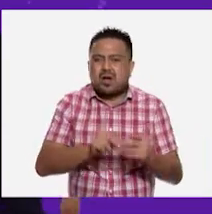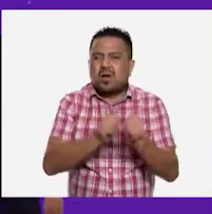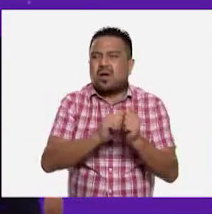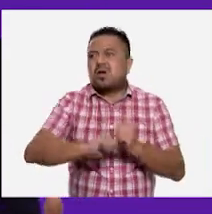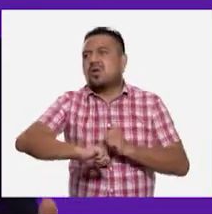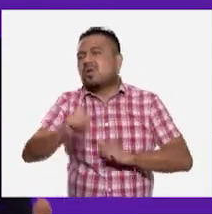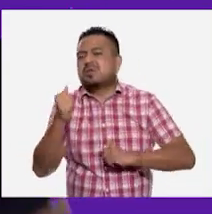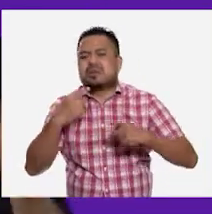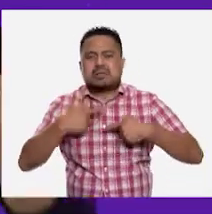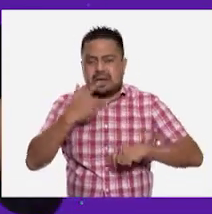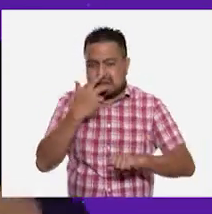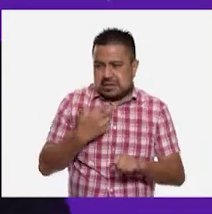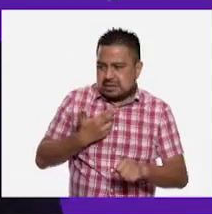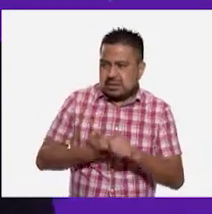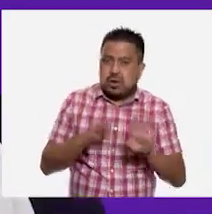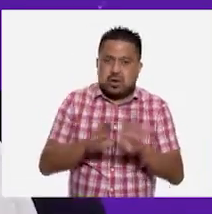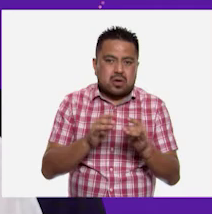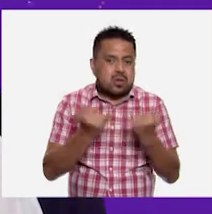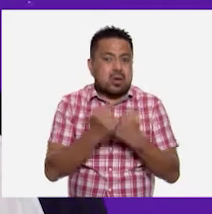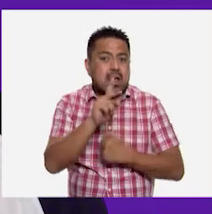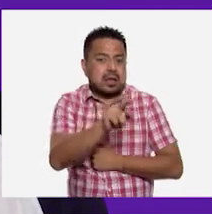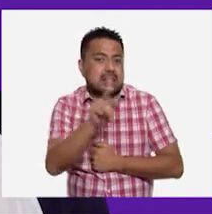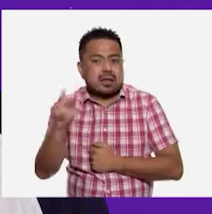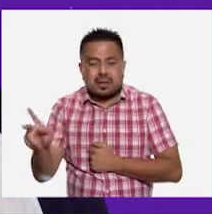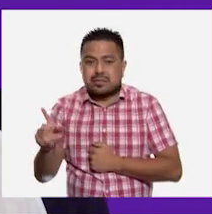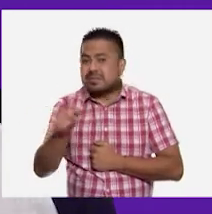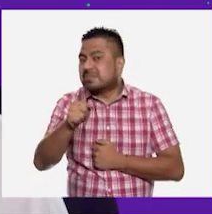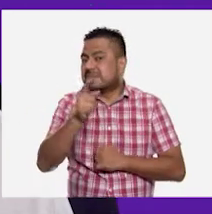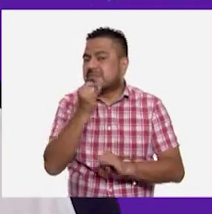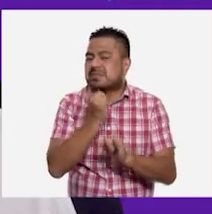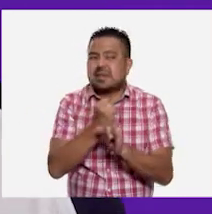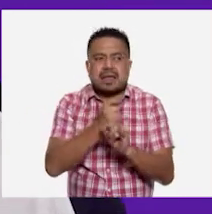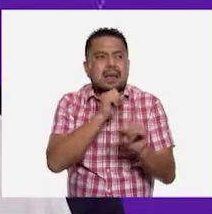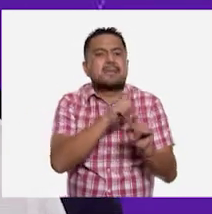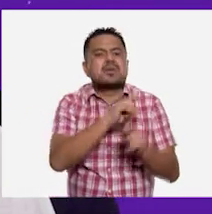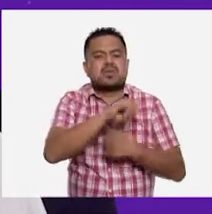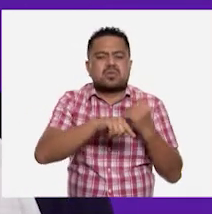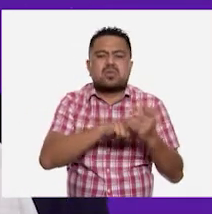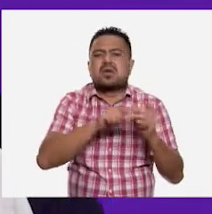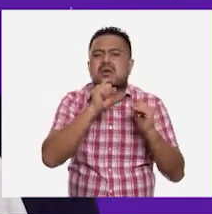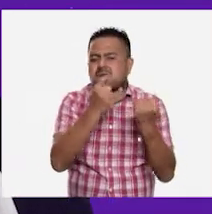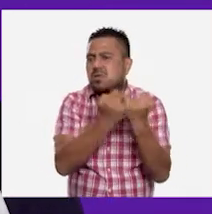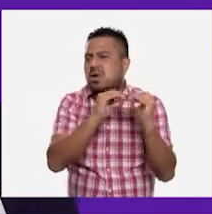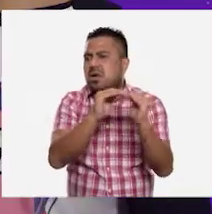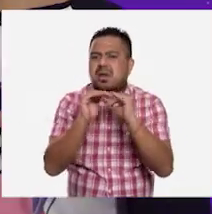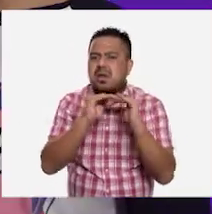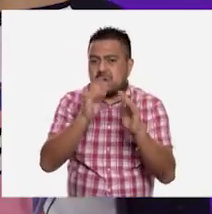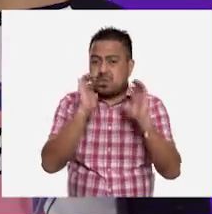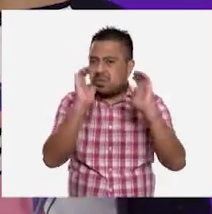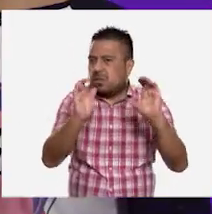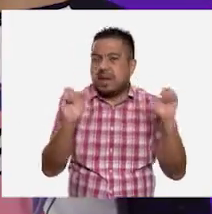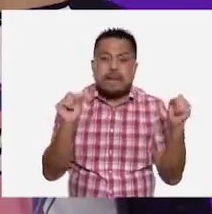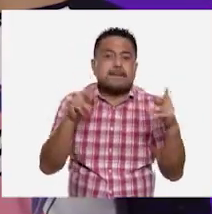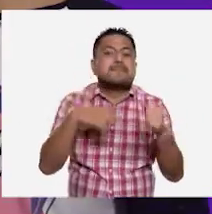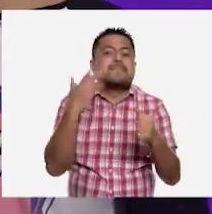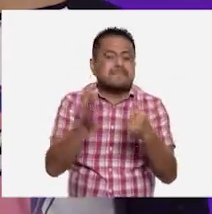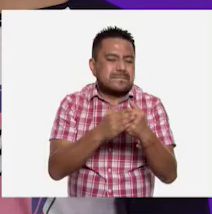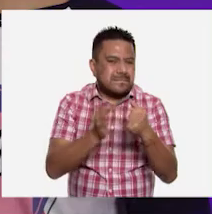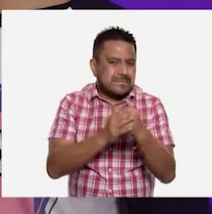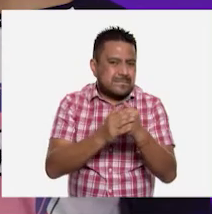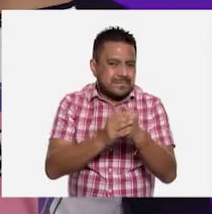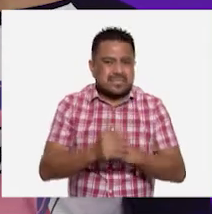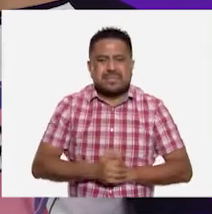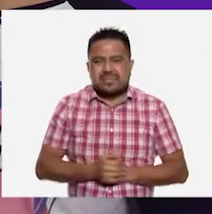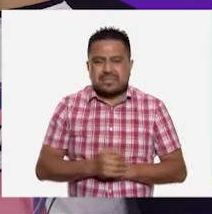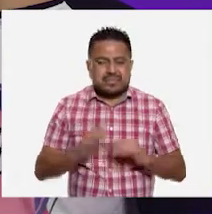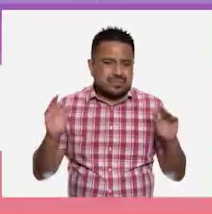otros cibernautas responsables como tú. El ciberespacio también es tu espacio. Cuídate. Hasta la próxima, chicas y